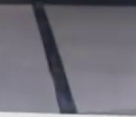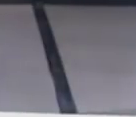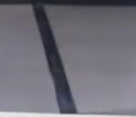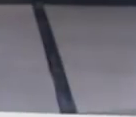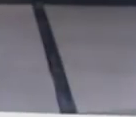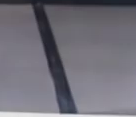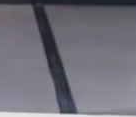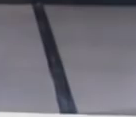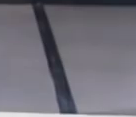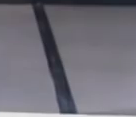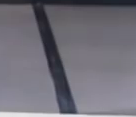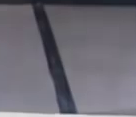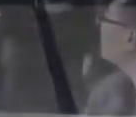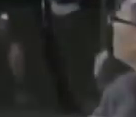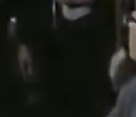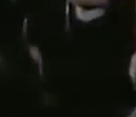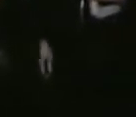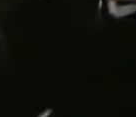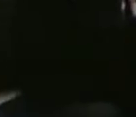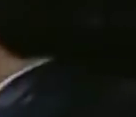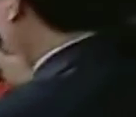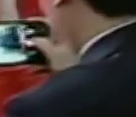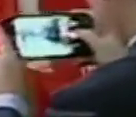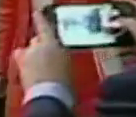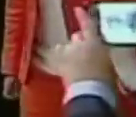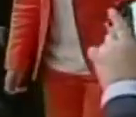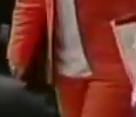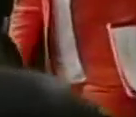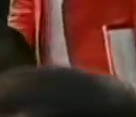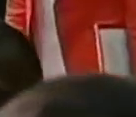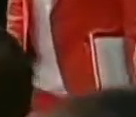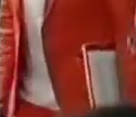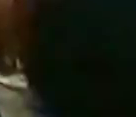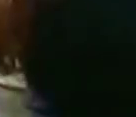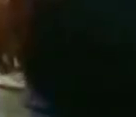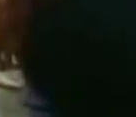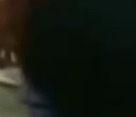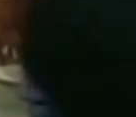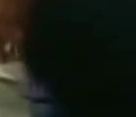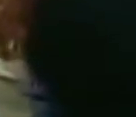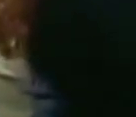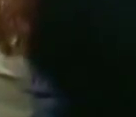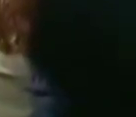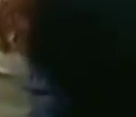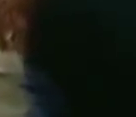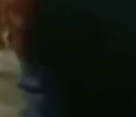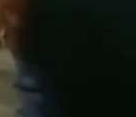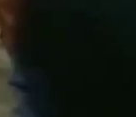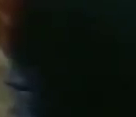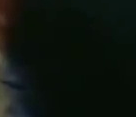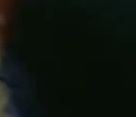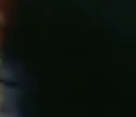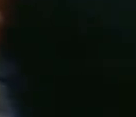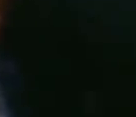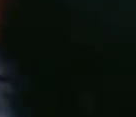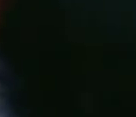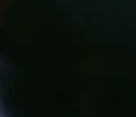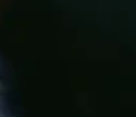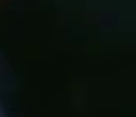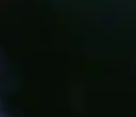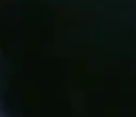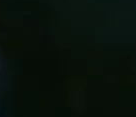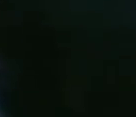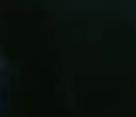detalles. Veamos. El ciudadano Nicolás Maduro Moro, presidente constitucional de